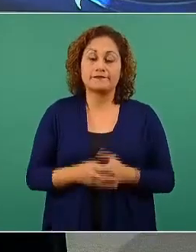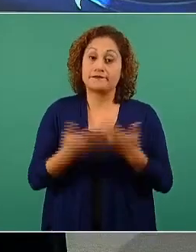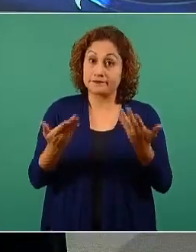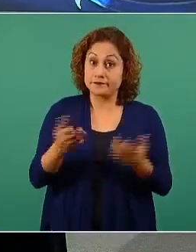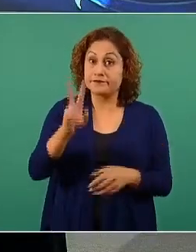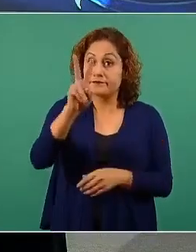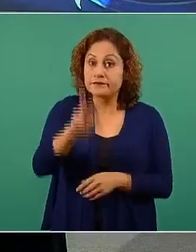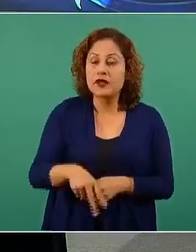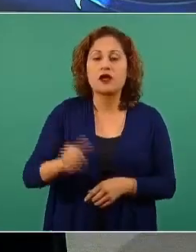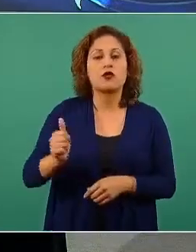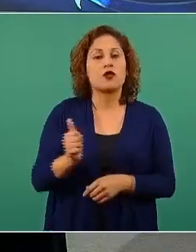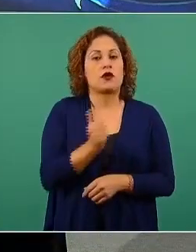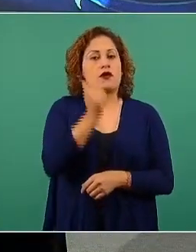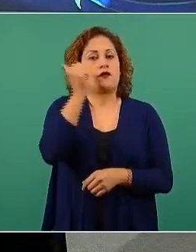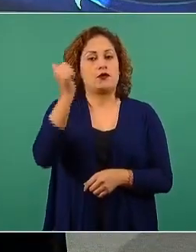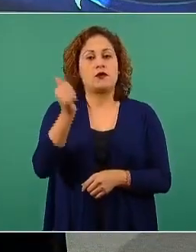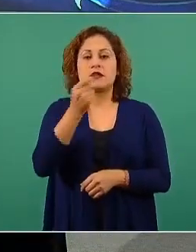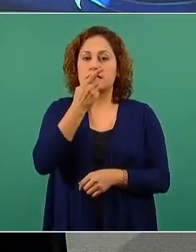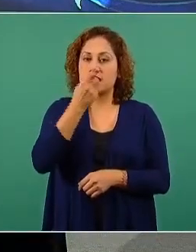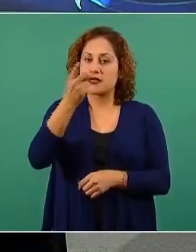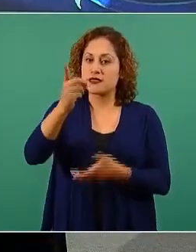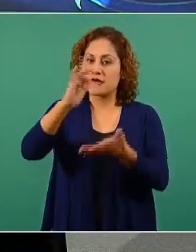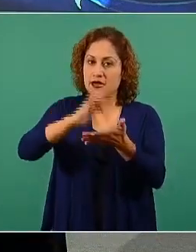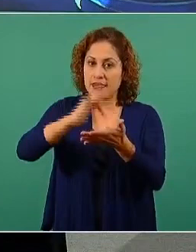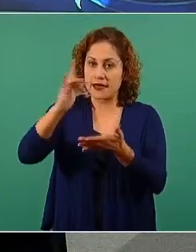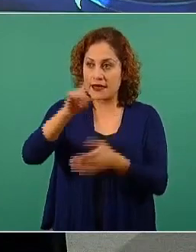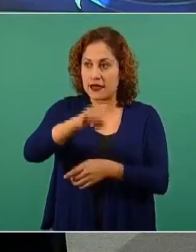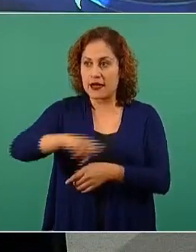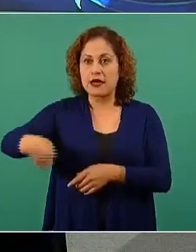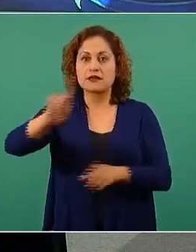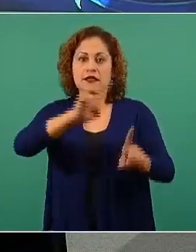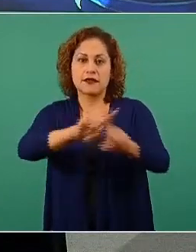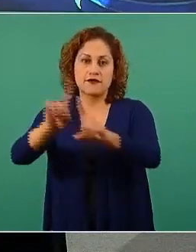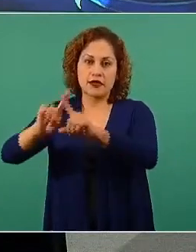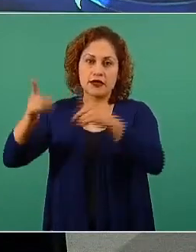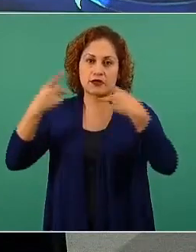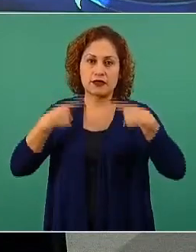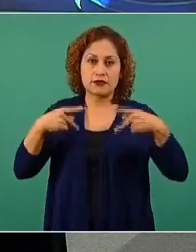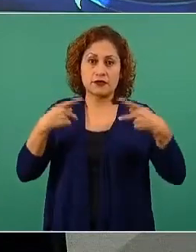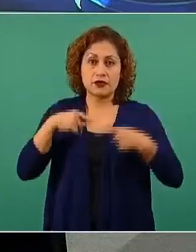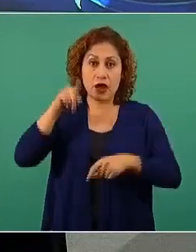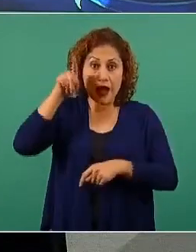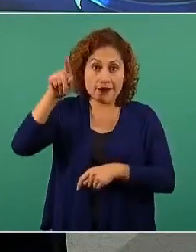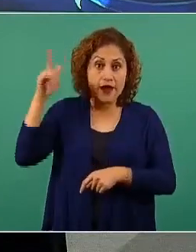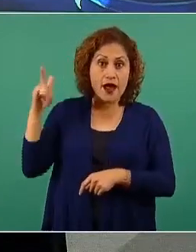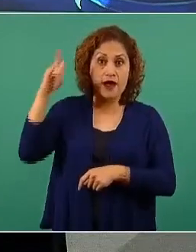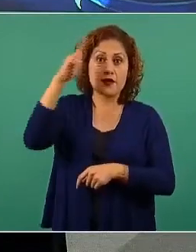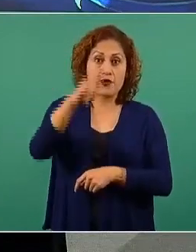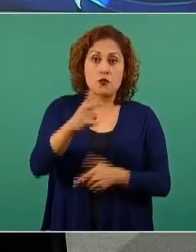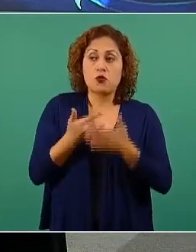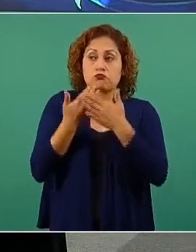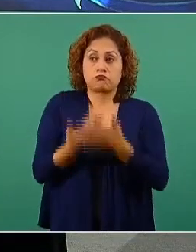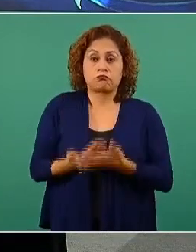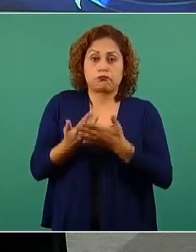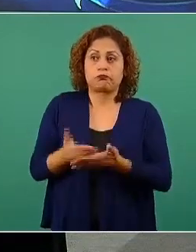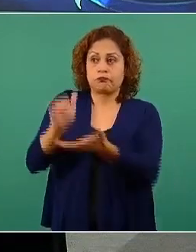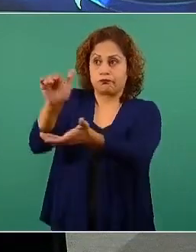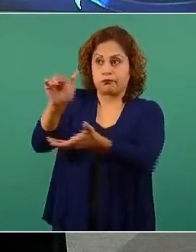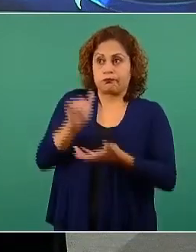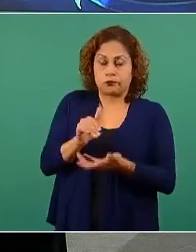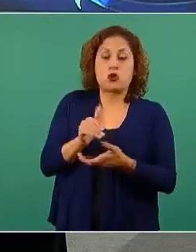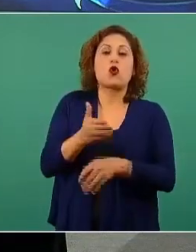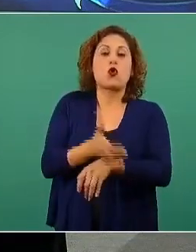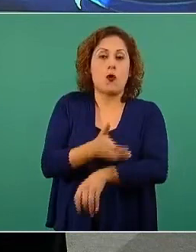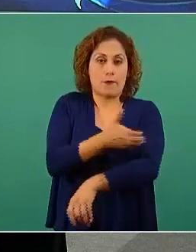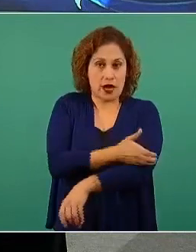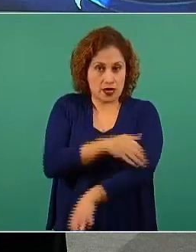públicamente a nuestros colegas que están todas las ocasiones recibiendo el material en el aeropuerto, colegas de la